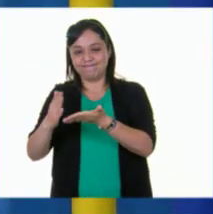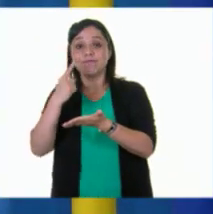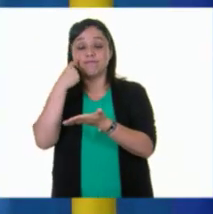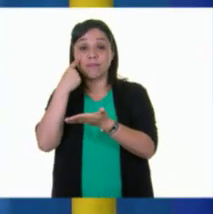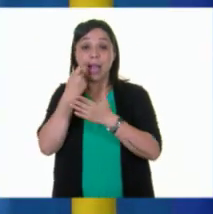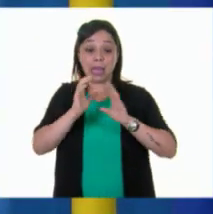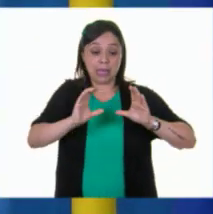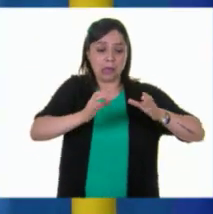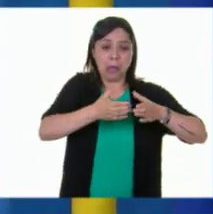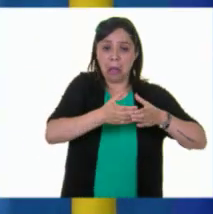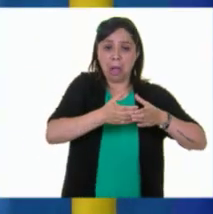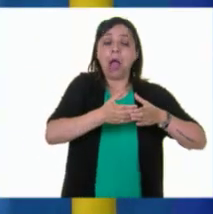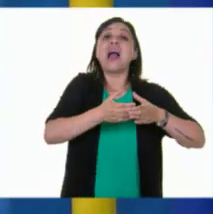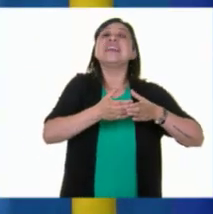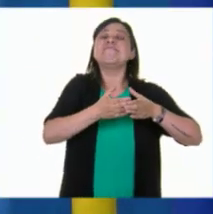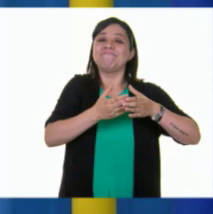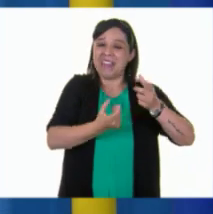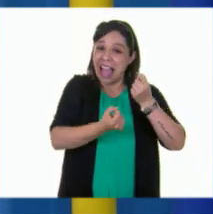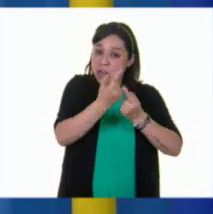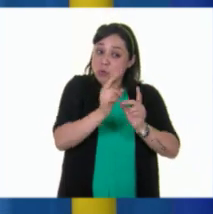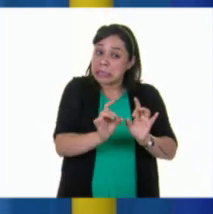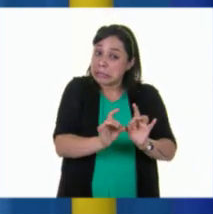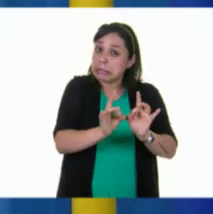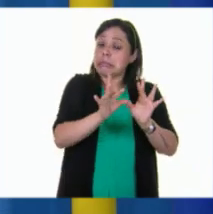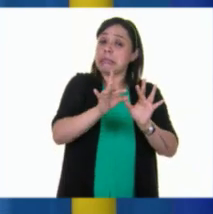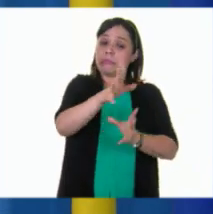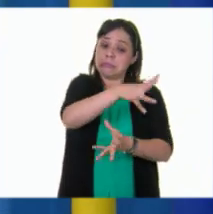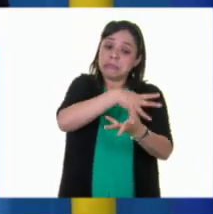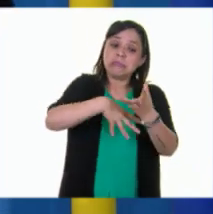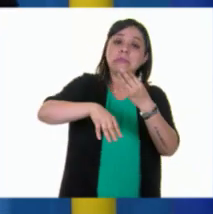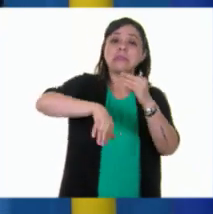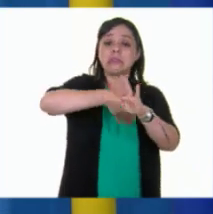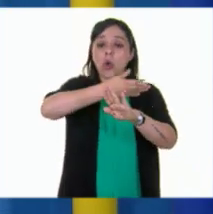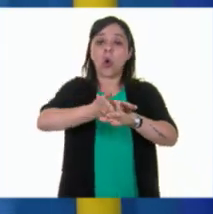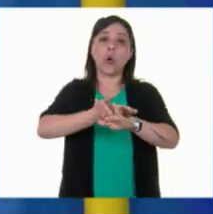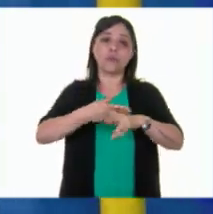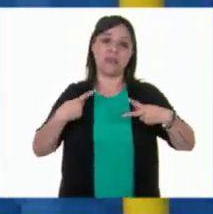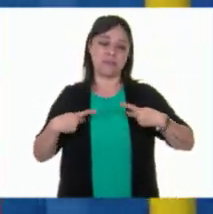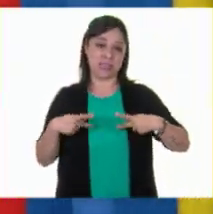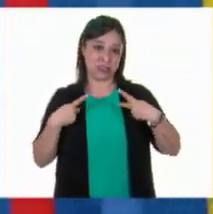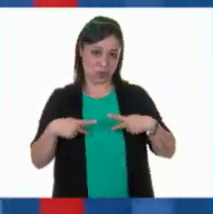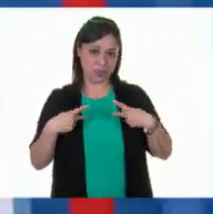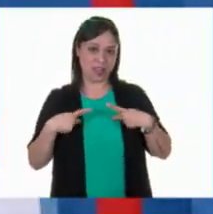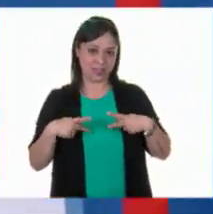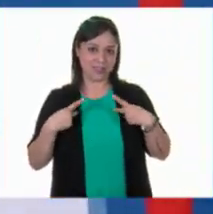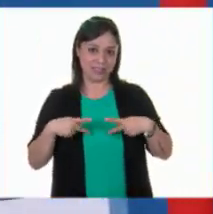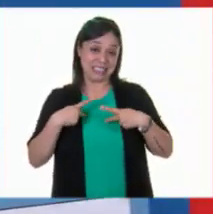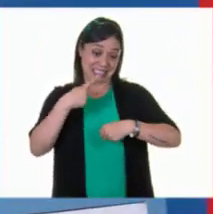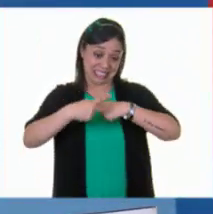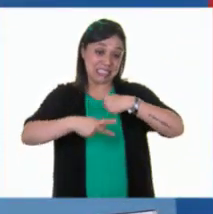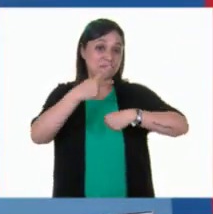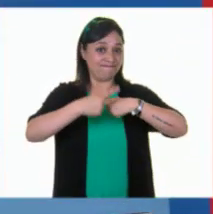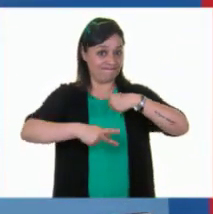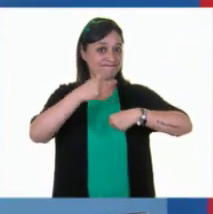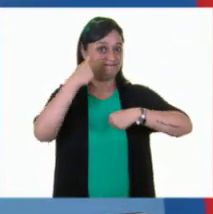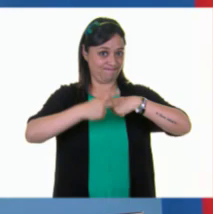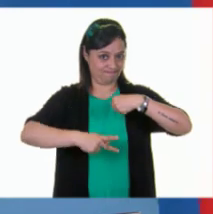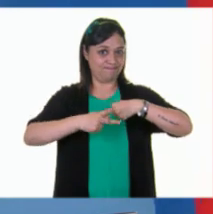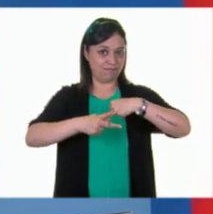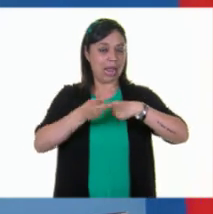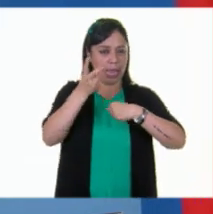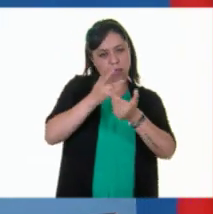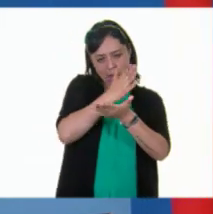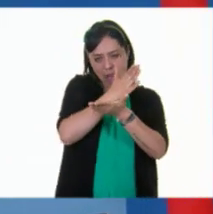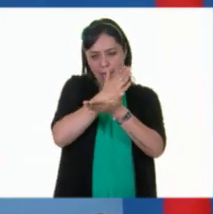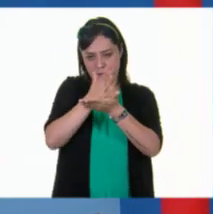que generen un peligro o una amenaza para la sociedad. Entonces, ¿qué les parece si en este apartado vamos a poner